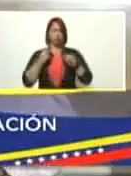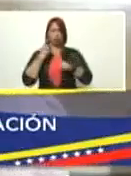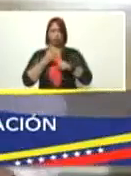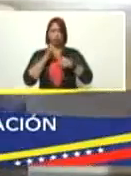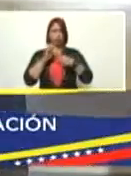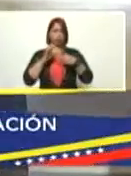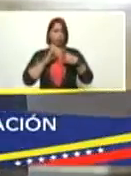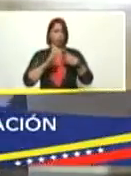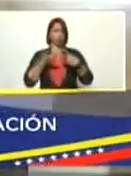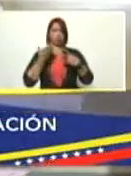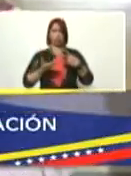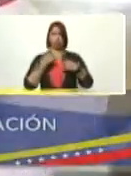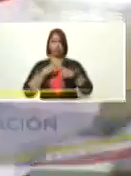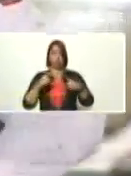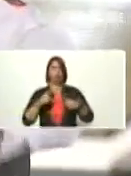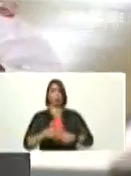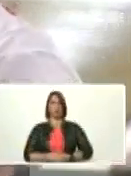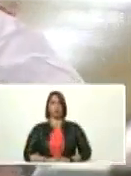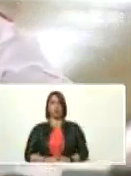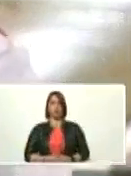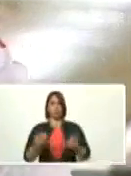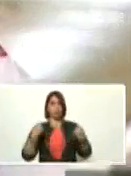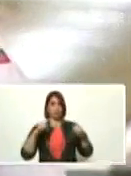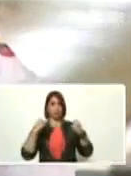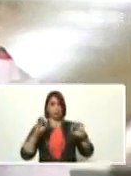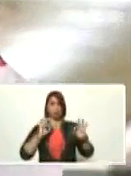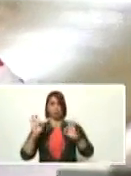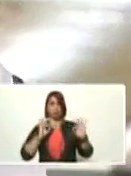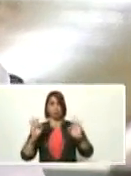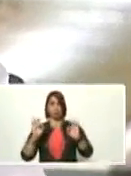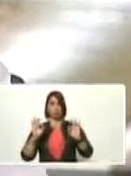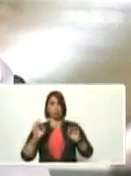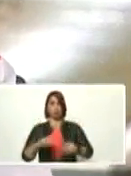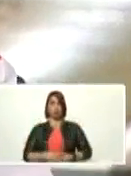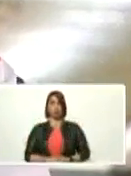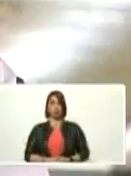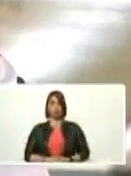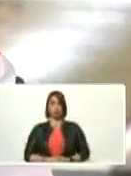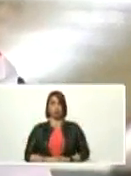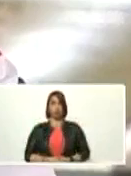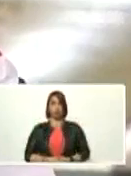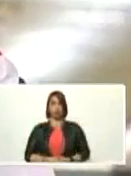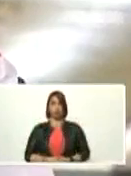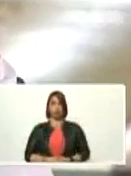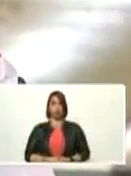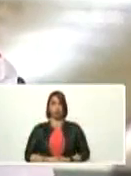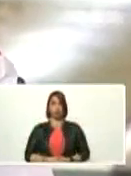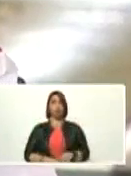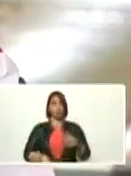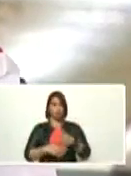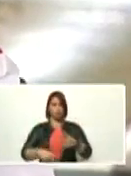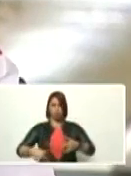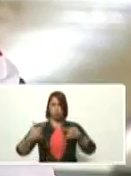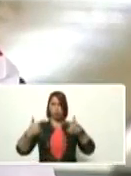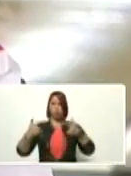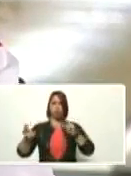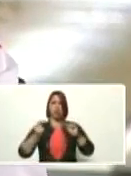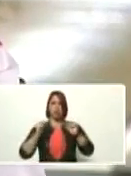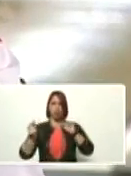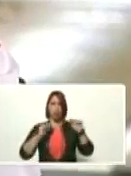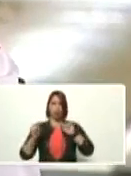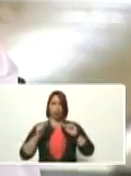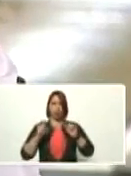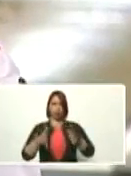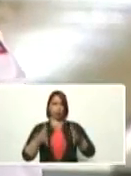clave, paradigmáticos de la interpretación histórica. Dar el debate y ganarlo